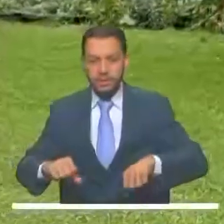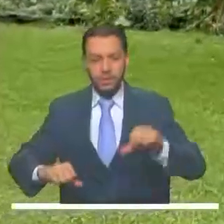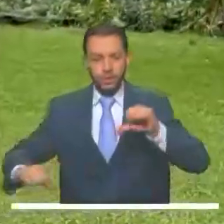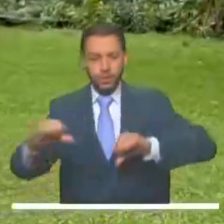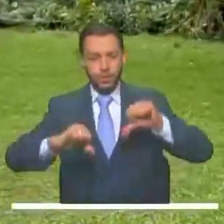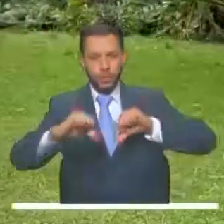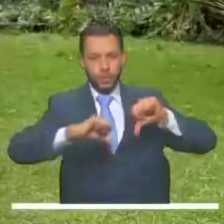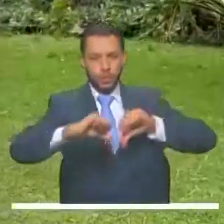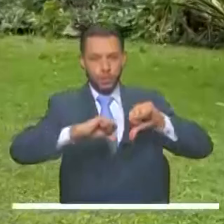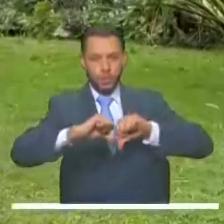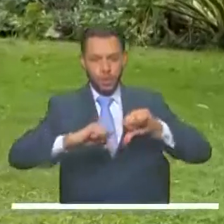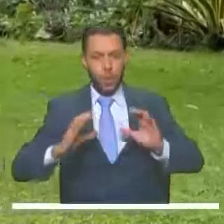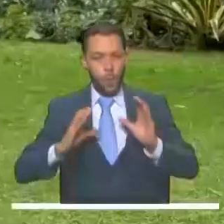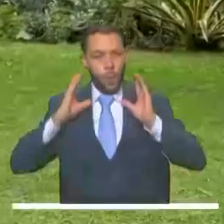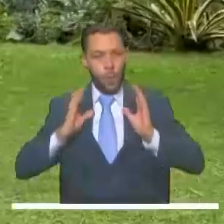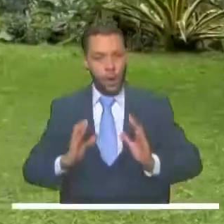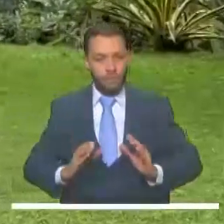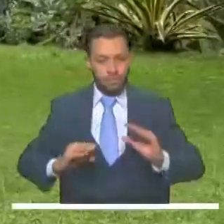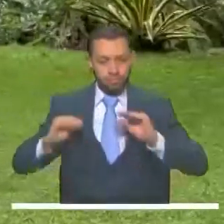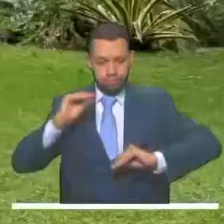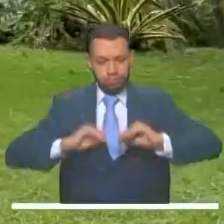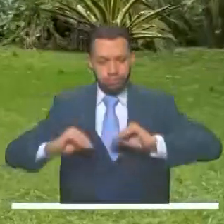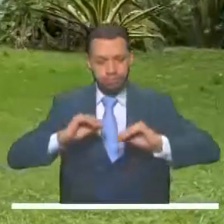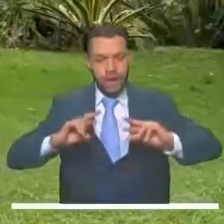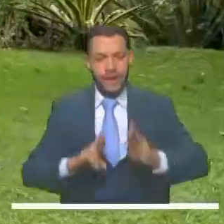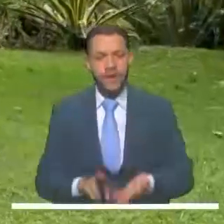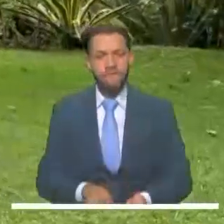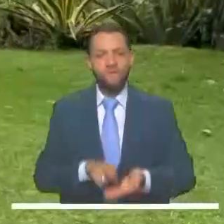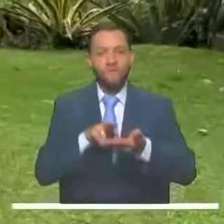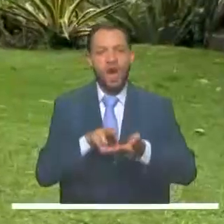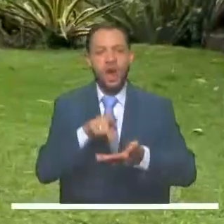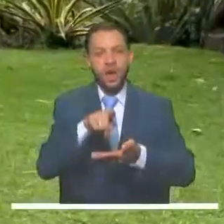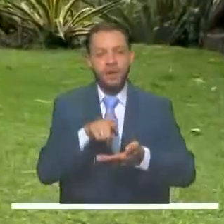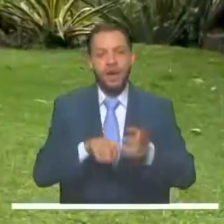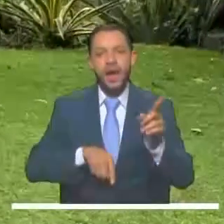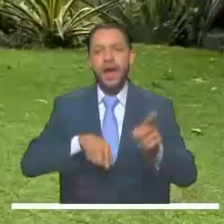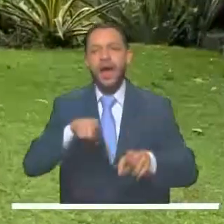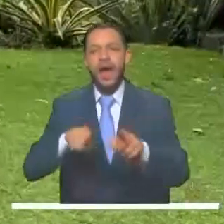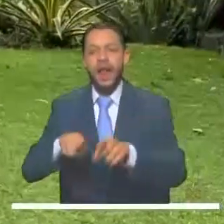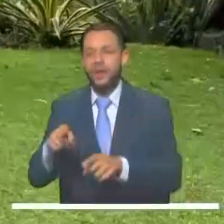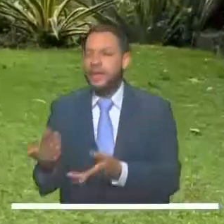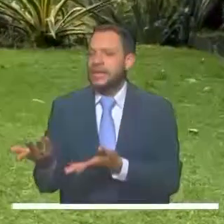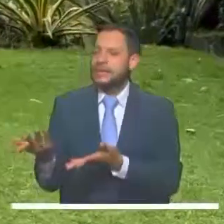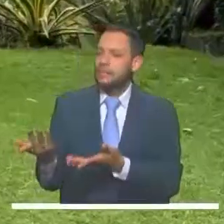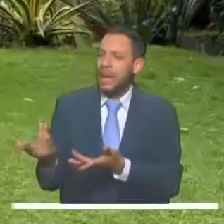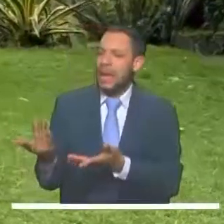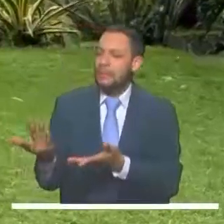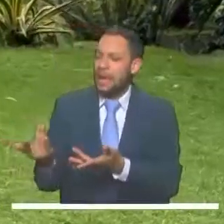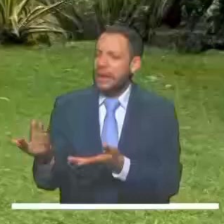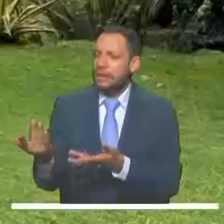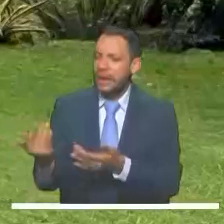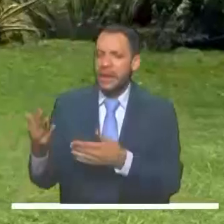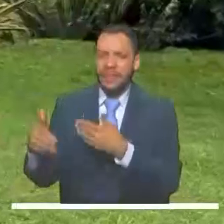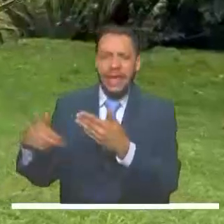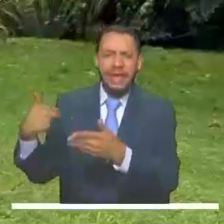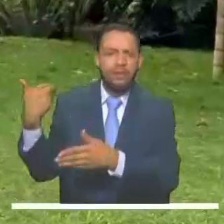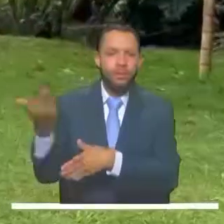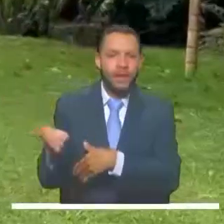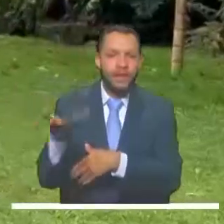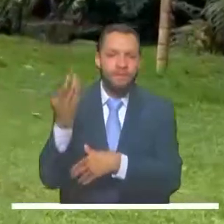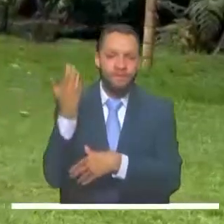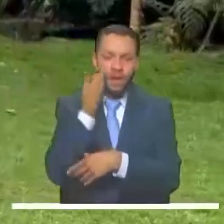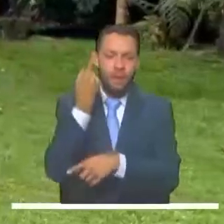oportunamente el tema es que muchas personas esperan la enfermedad para consultar